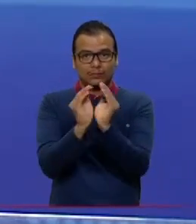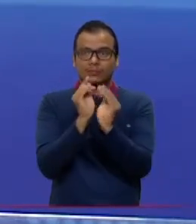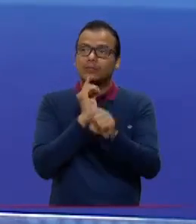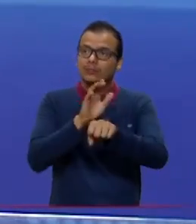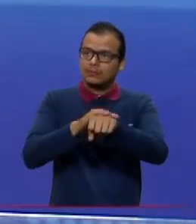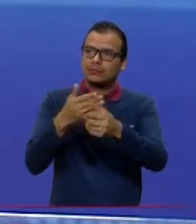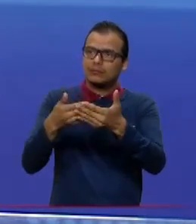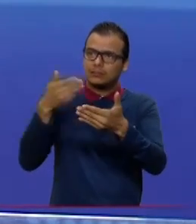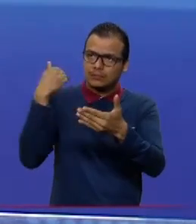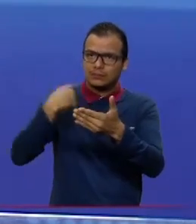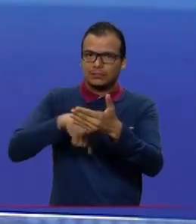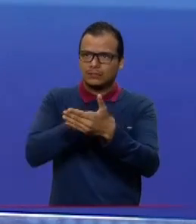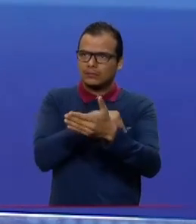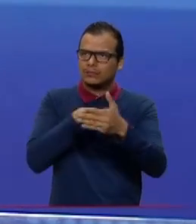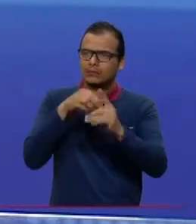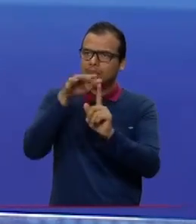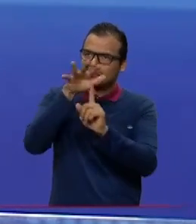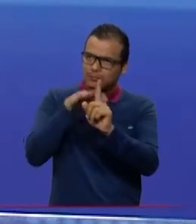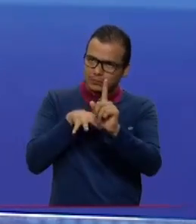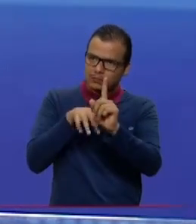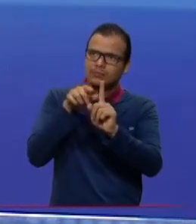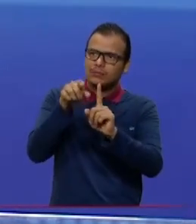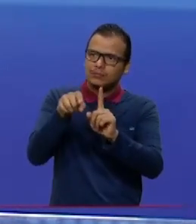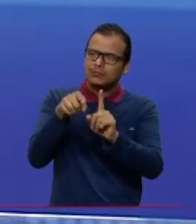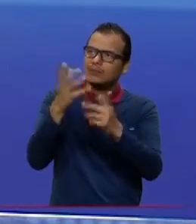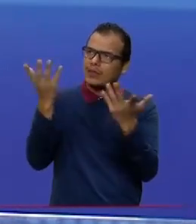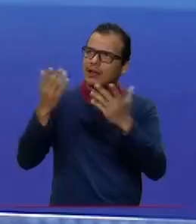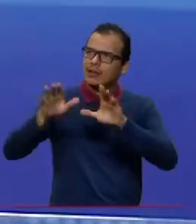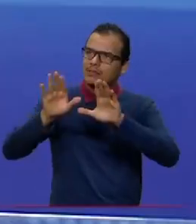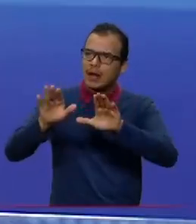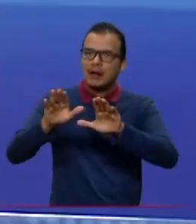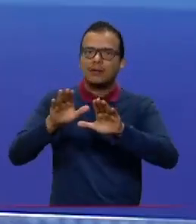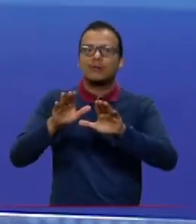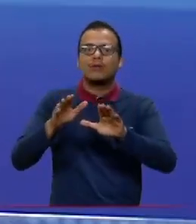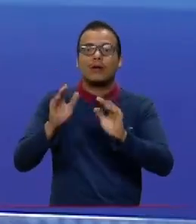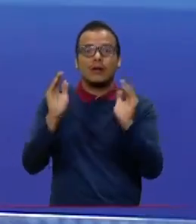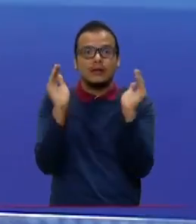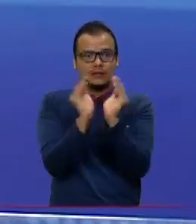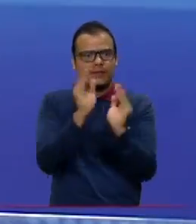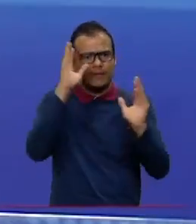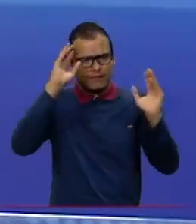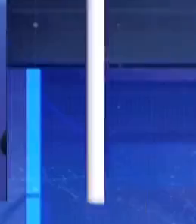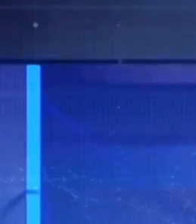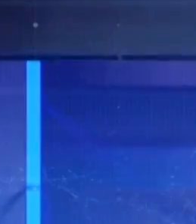comprometió en varios puntos que hoy no se están cumpliendo. ¿Qué está pasando? Aquí les contamos.